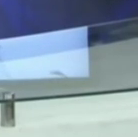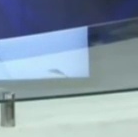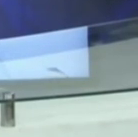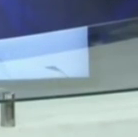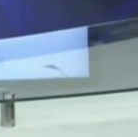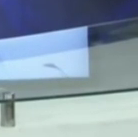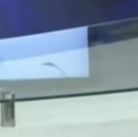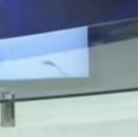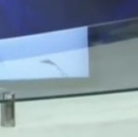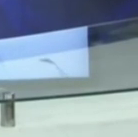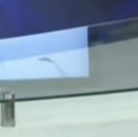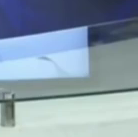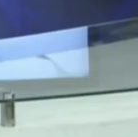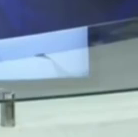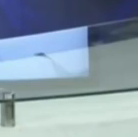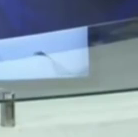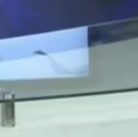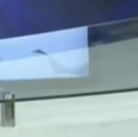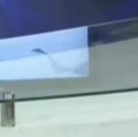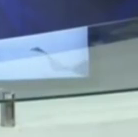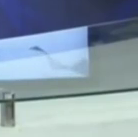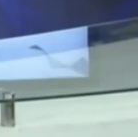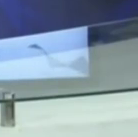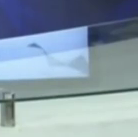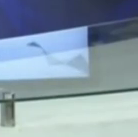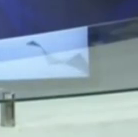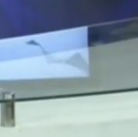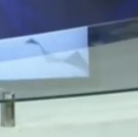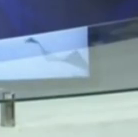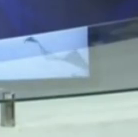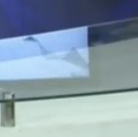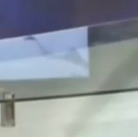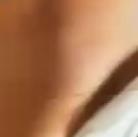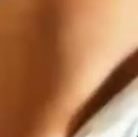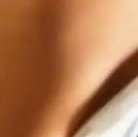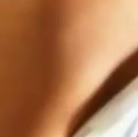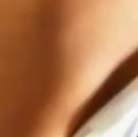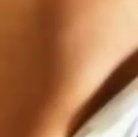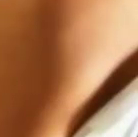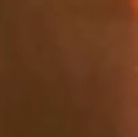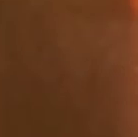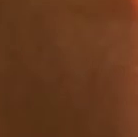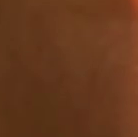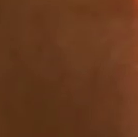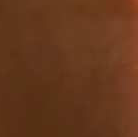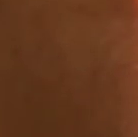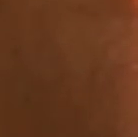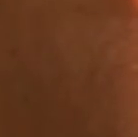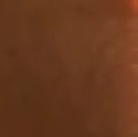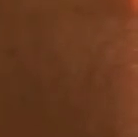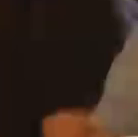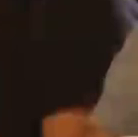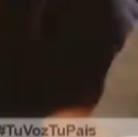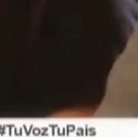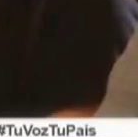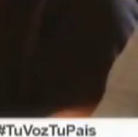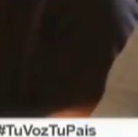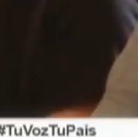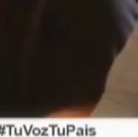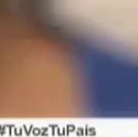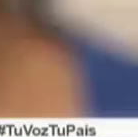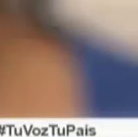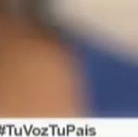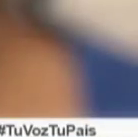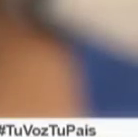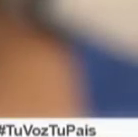una investigación que aborda la politización de los medios en el Ecuador. La Ley Orgánica de Comunicación, desde su vigencia